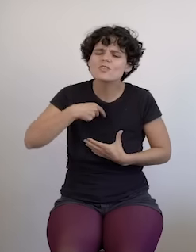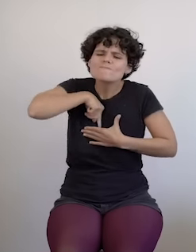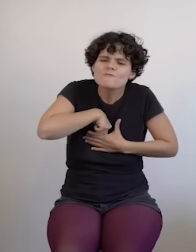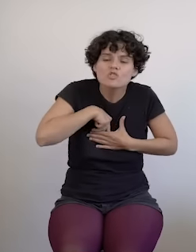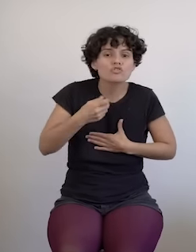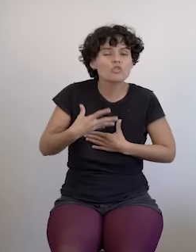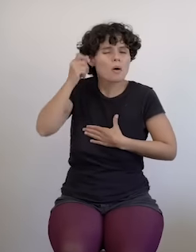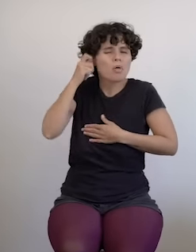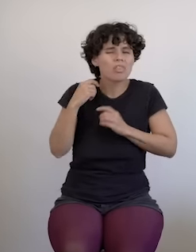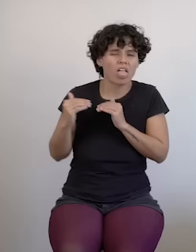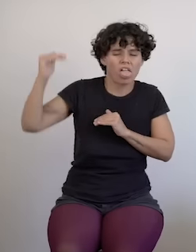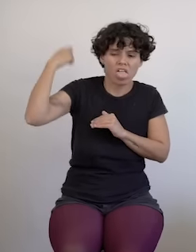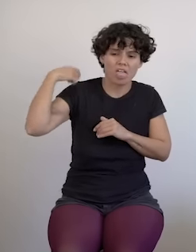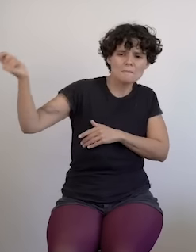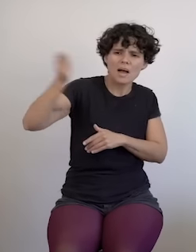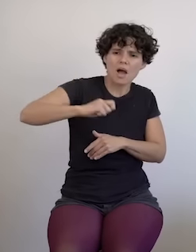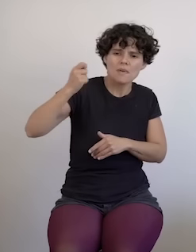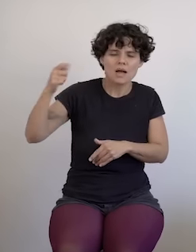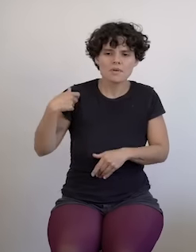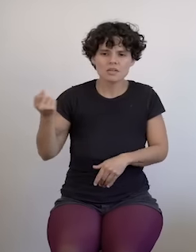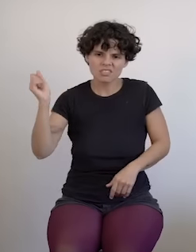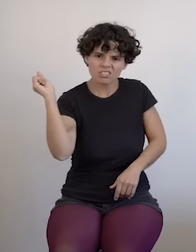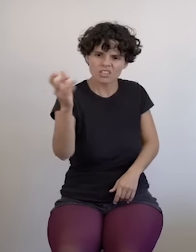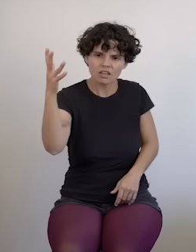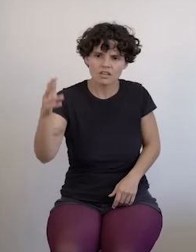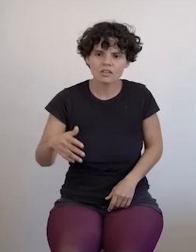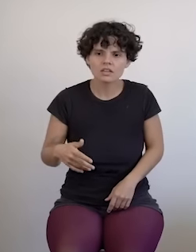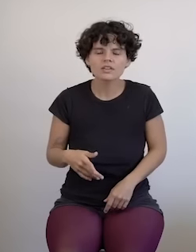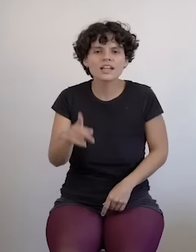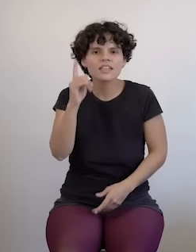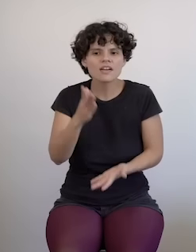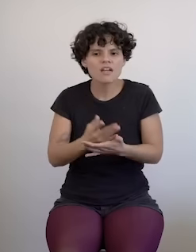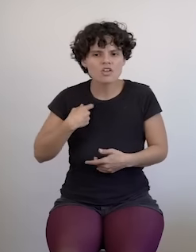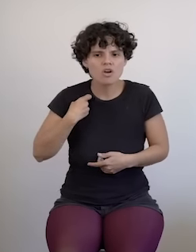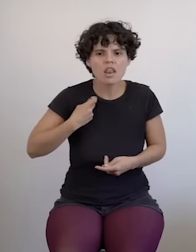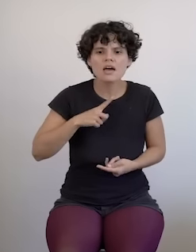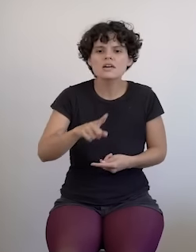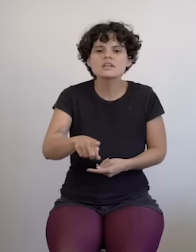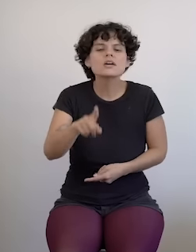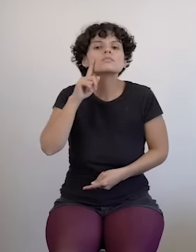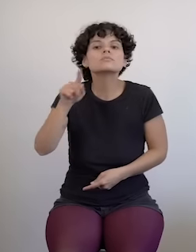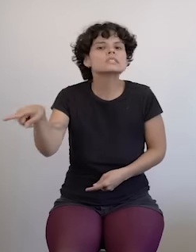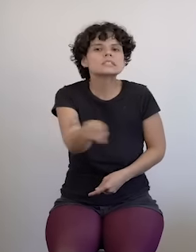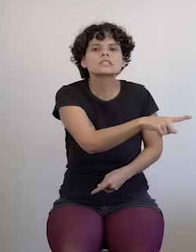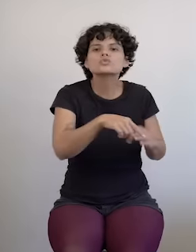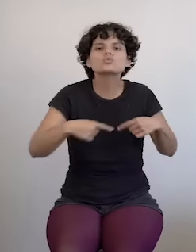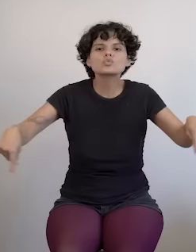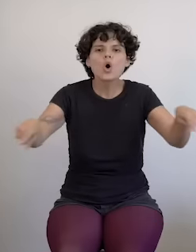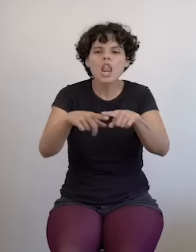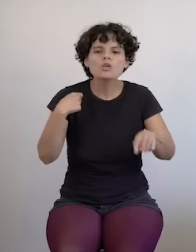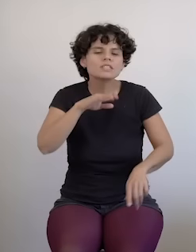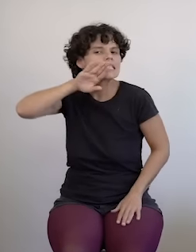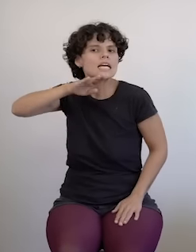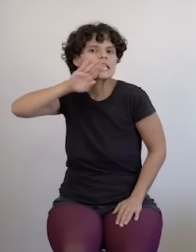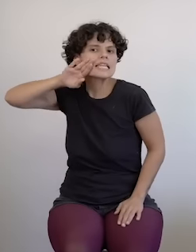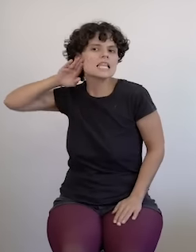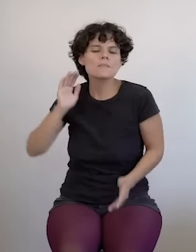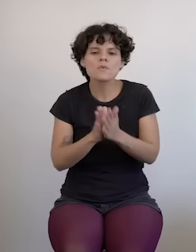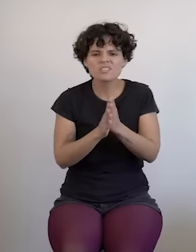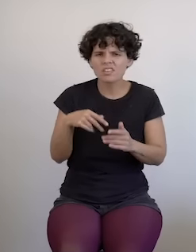bacano. Entonces yo me acuerdo que el weón me masacró, no voy a ni pararme, hermano, y el weón me pone una virutilla ahí, que tenía que limpiar el piso. Virutillame el